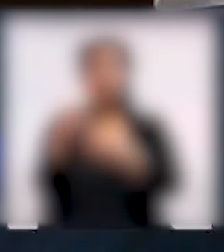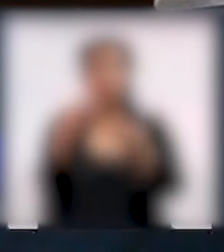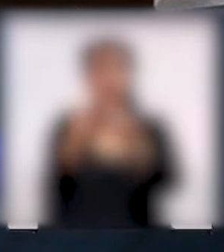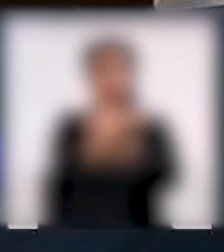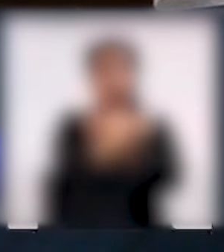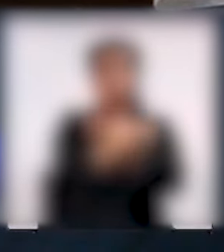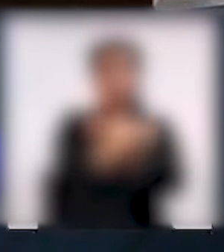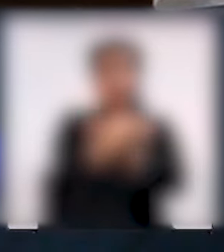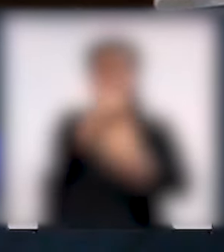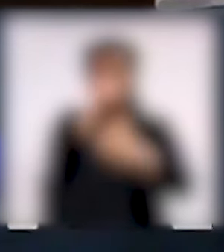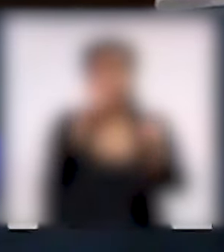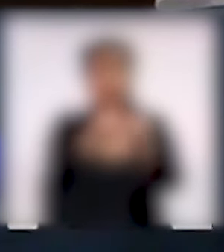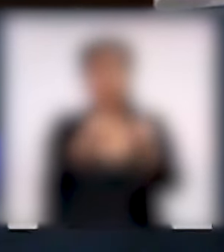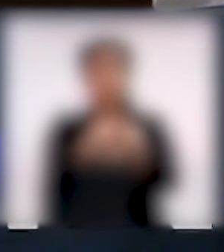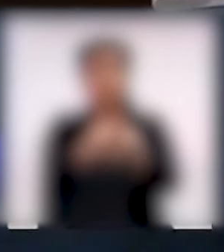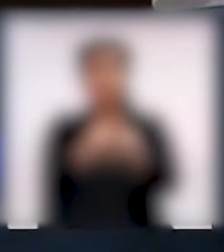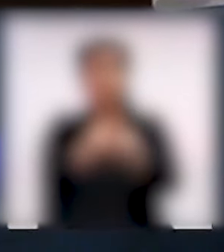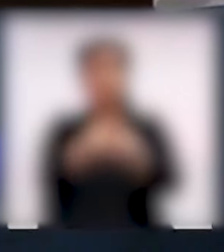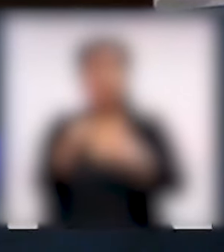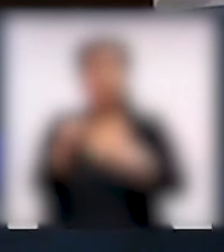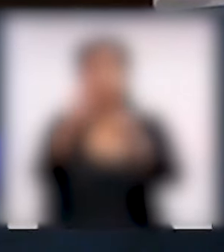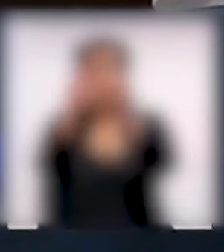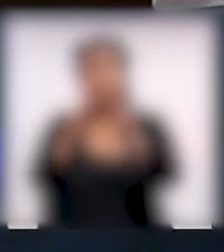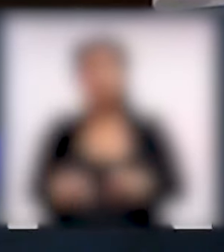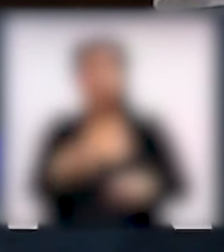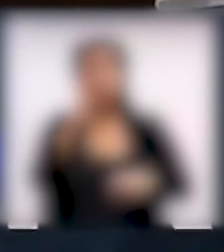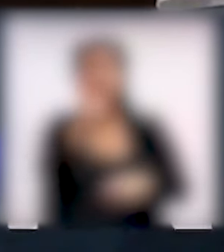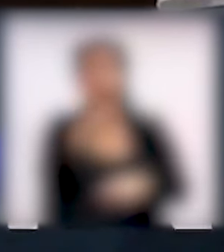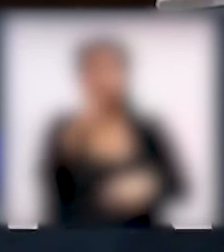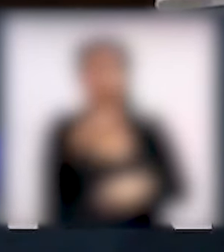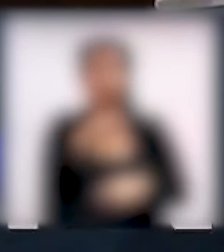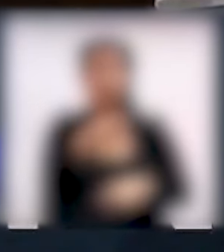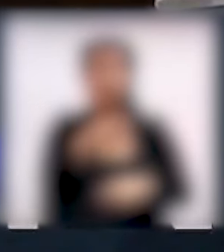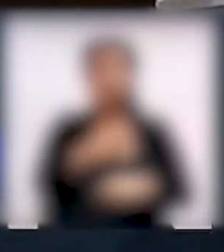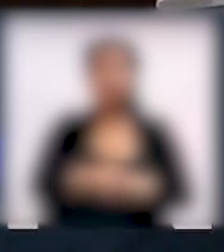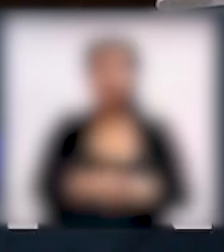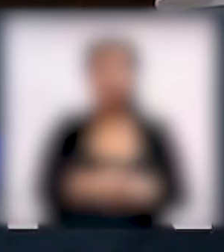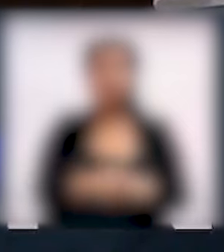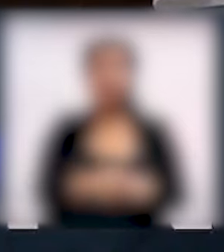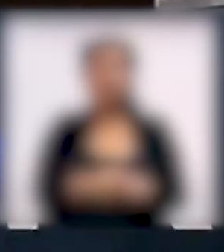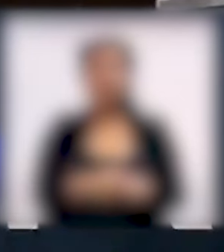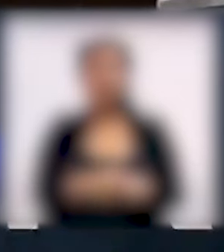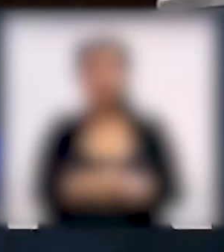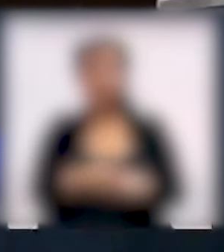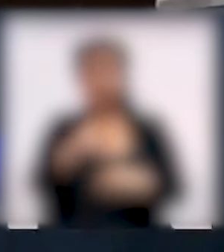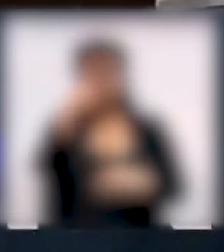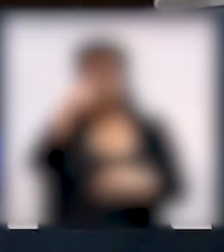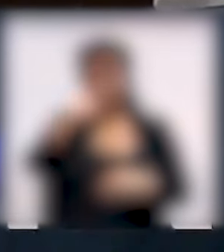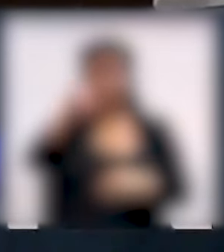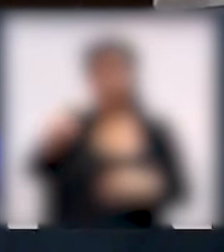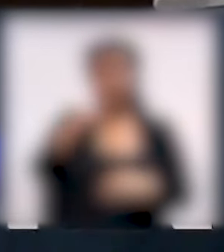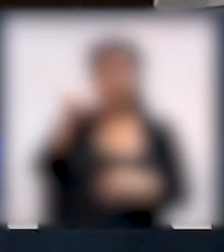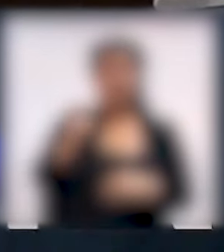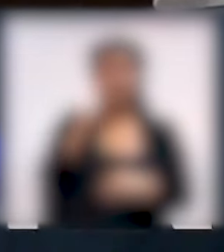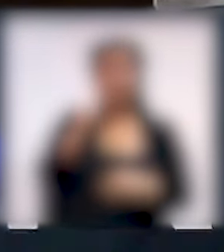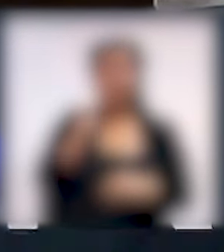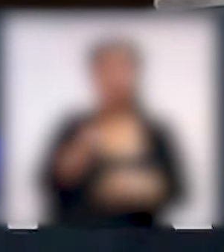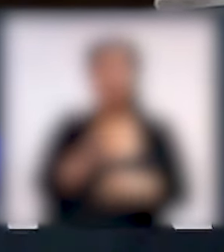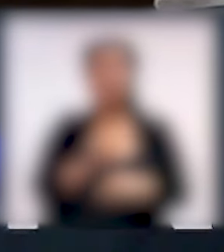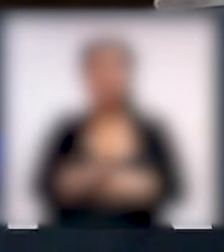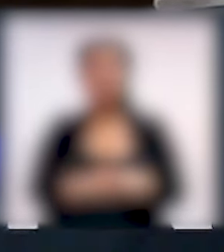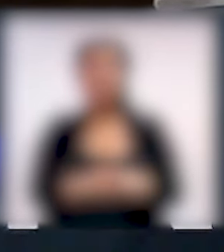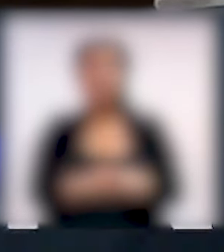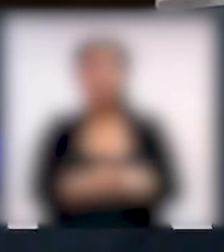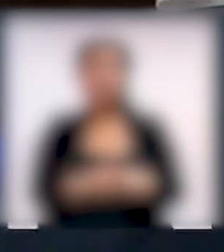informático de la parte denunciante y al ministerio público el día jueves al